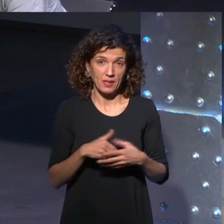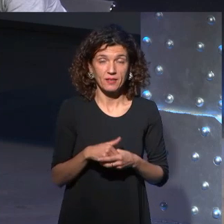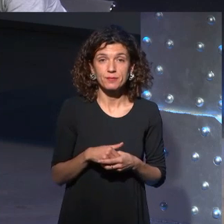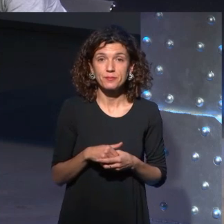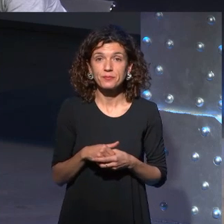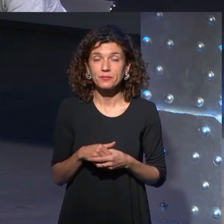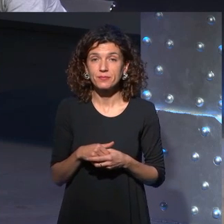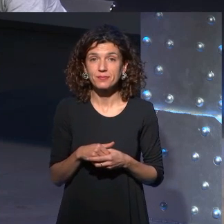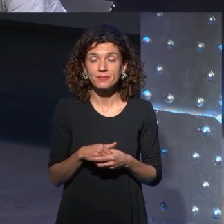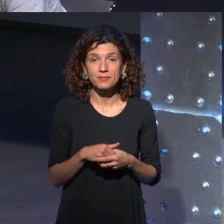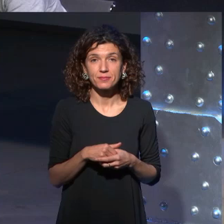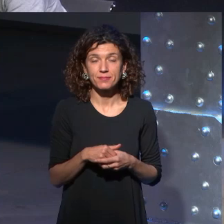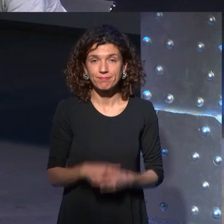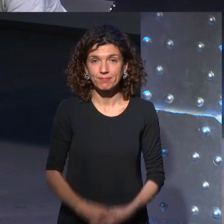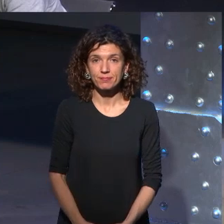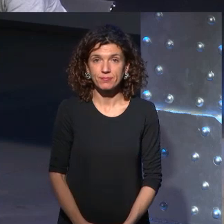No,